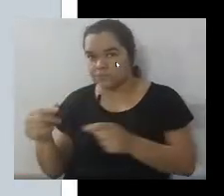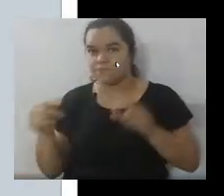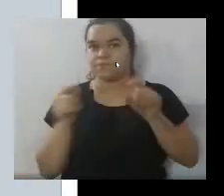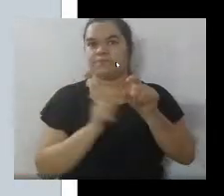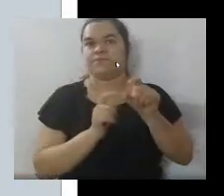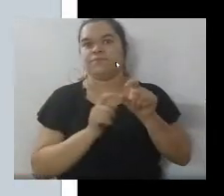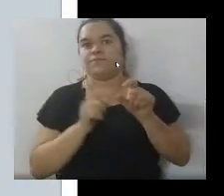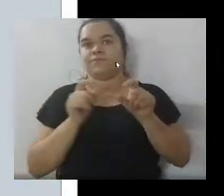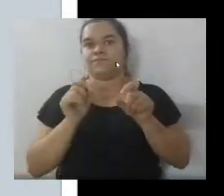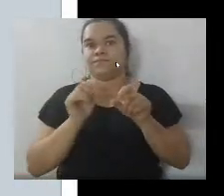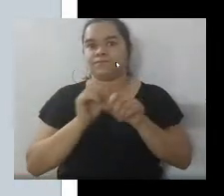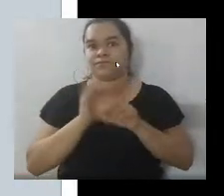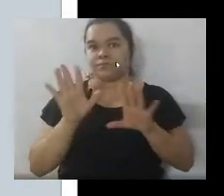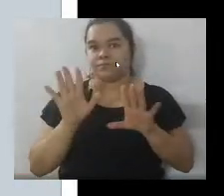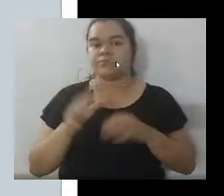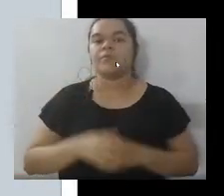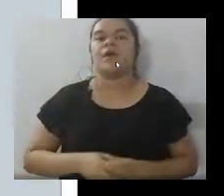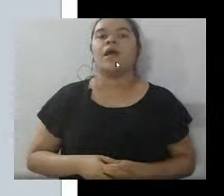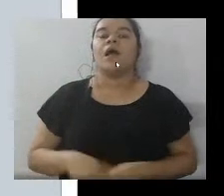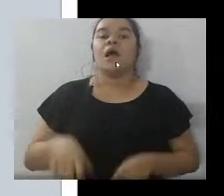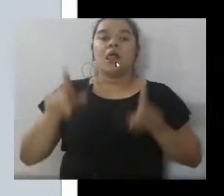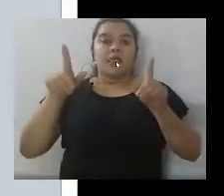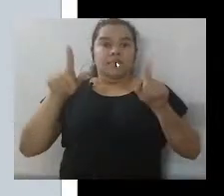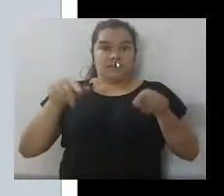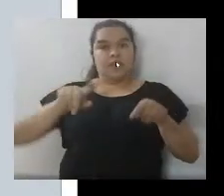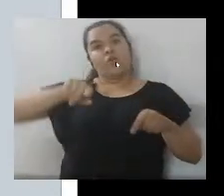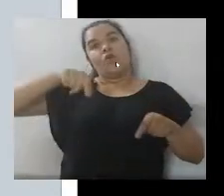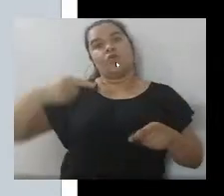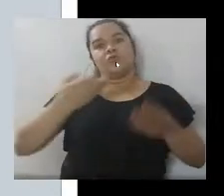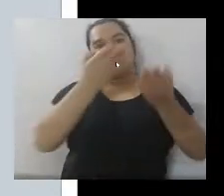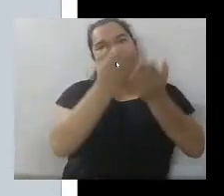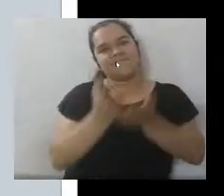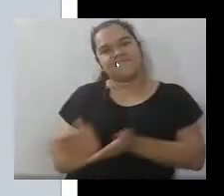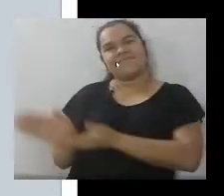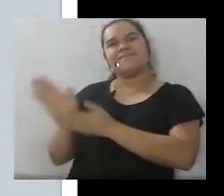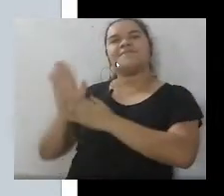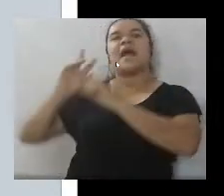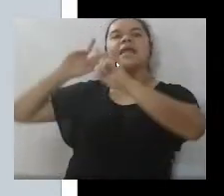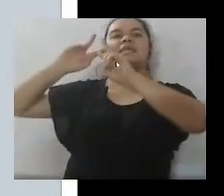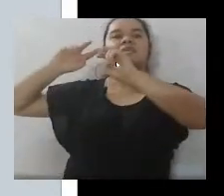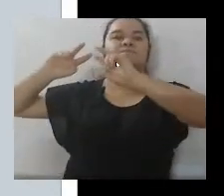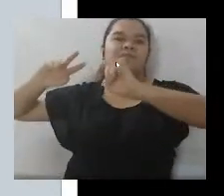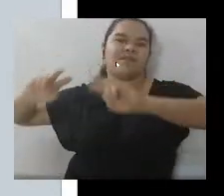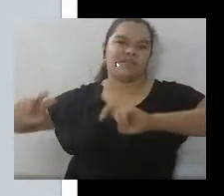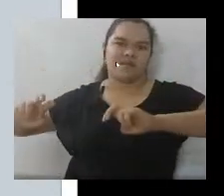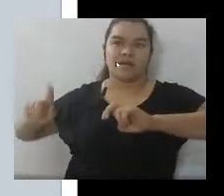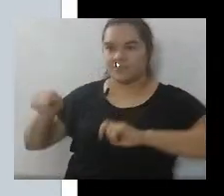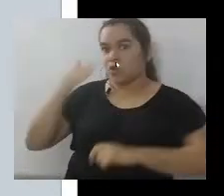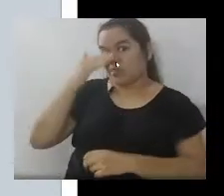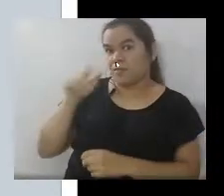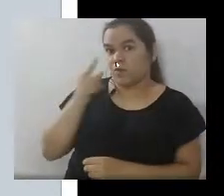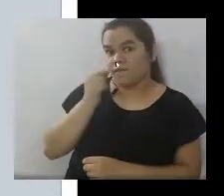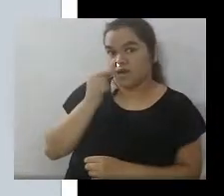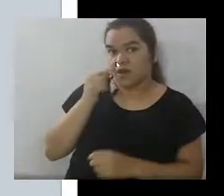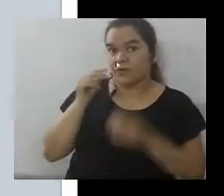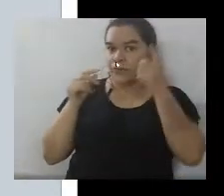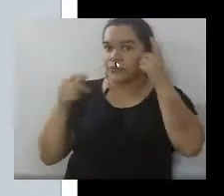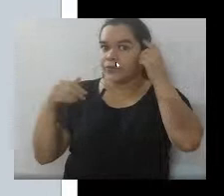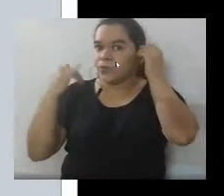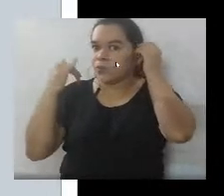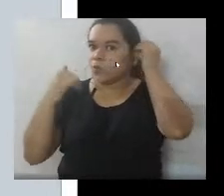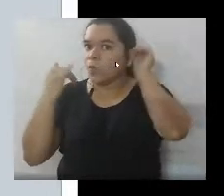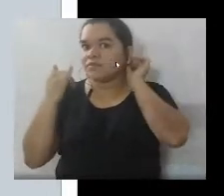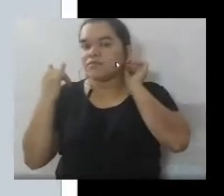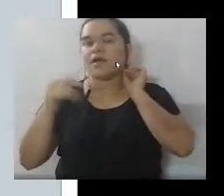Y por otro lado, hacemos investigación. Ahora Luciano le va a hablar mejor de esto, pero quiero solamente a modo recordatorio que nuestros grandes premios Nobel